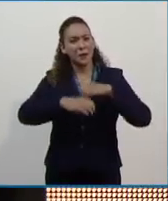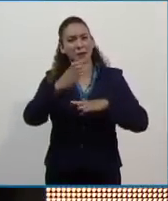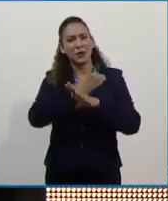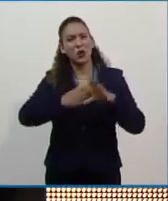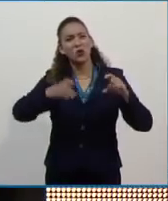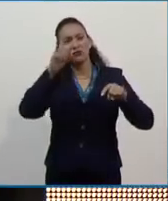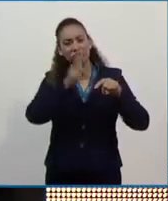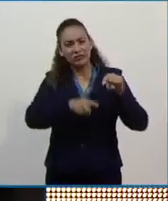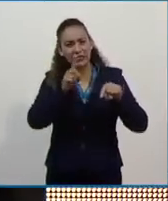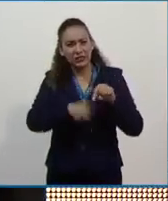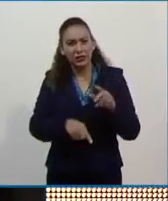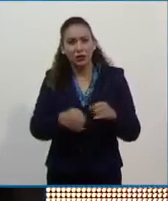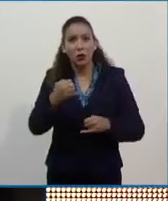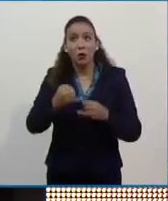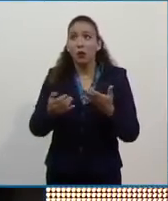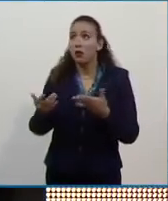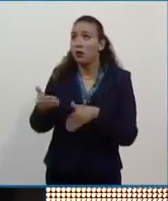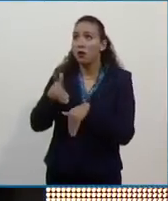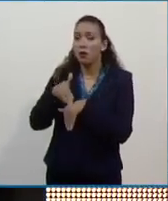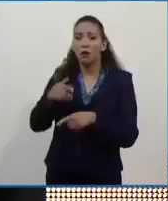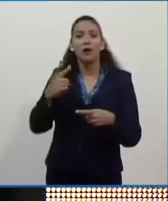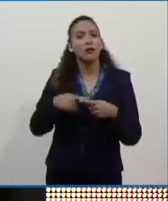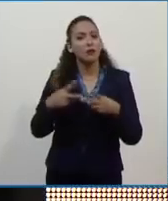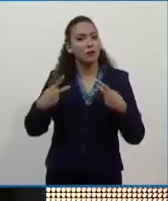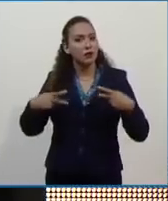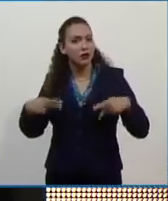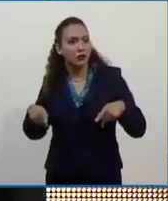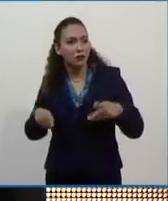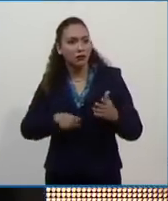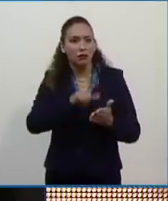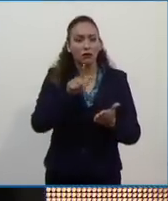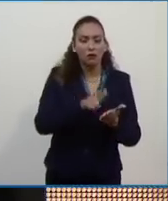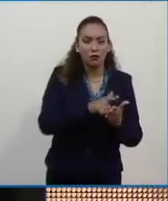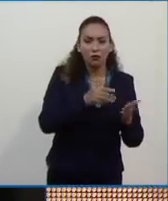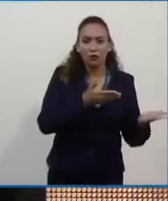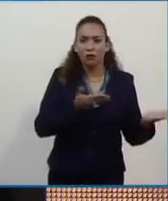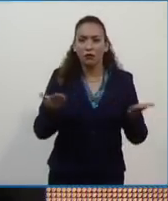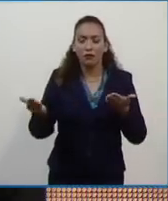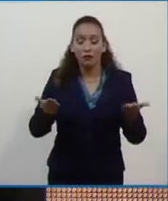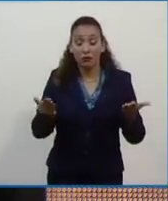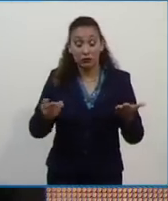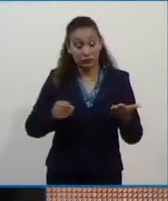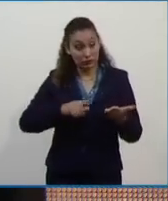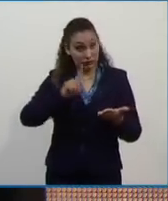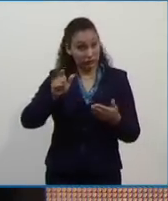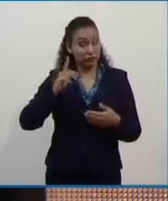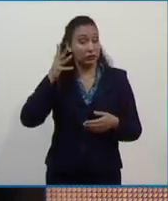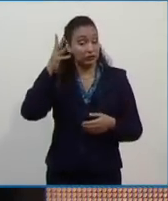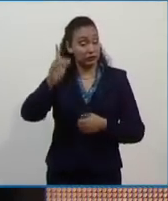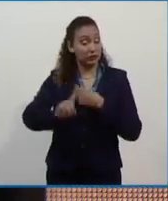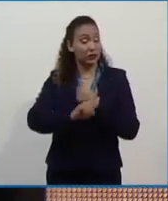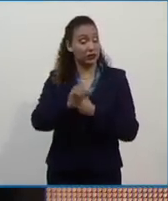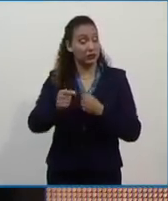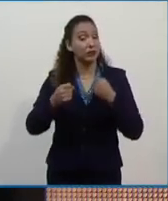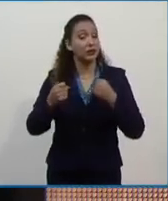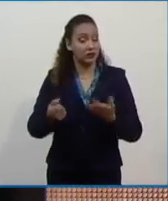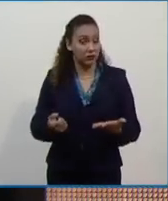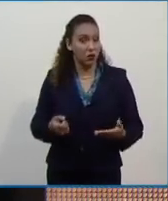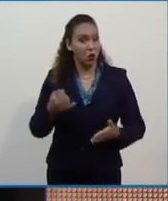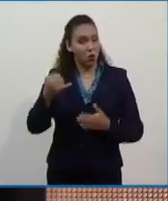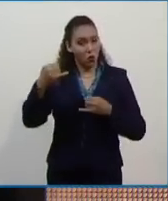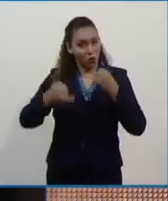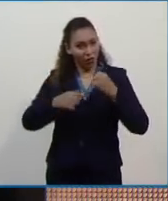se considera que se está realizando ahora sí y para siempre la auténtica, la trascendente, la